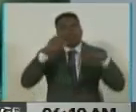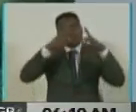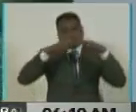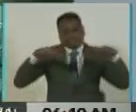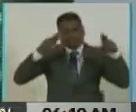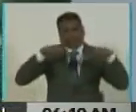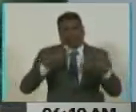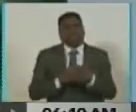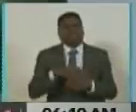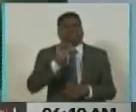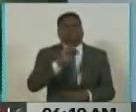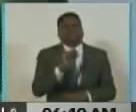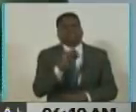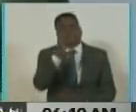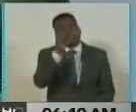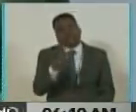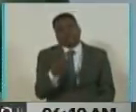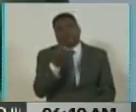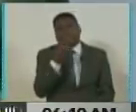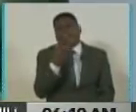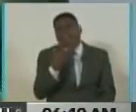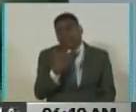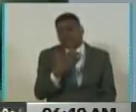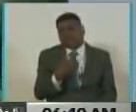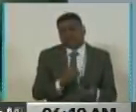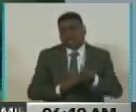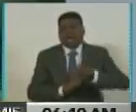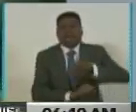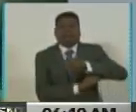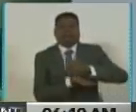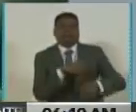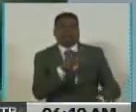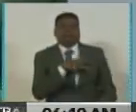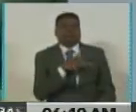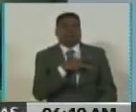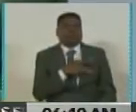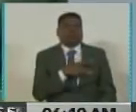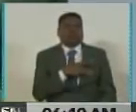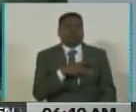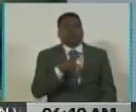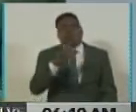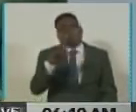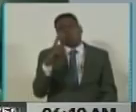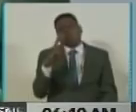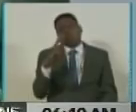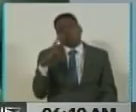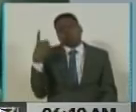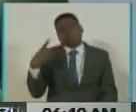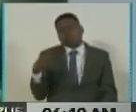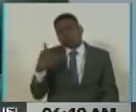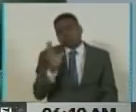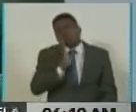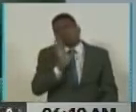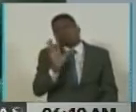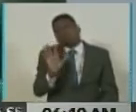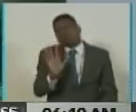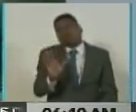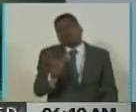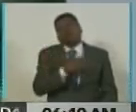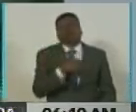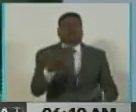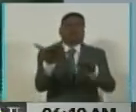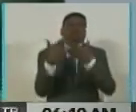las personas que fueron beneficiadas sintieron eso como que si es un deber. Y ahora quiero que me deje